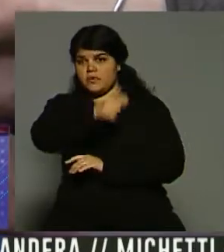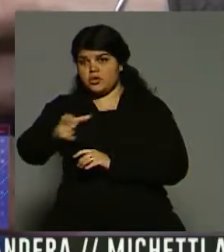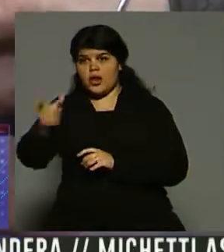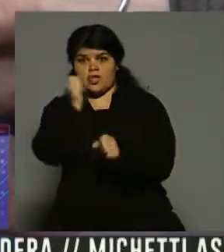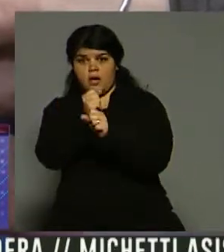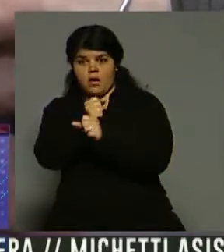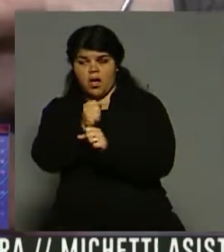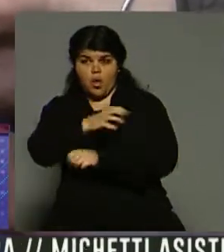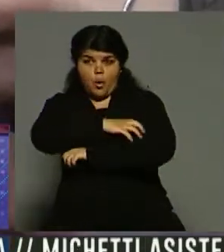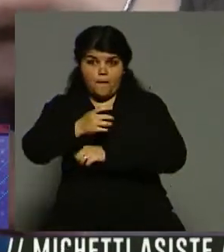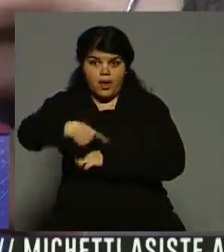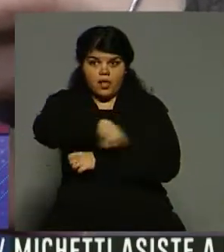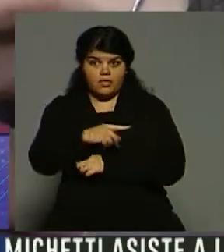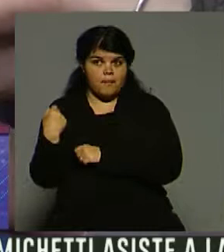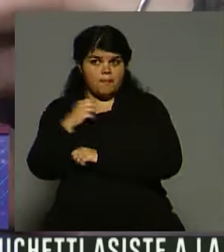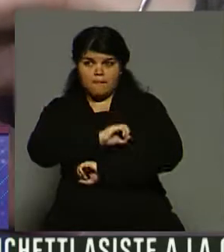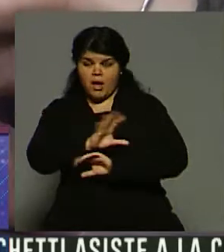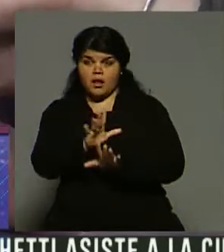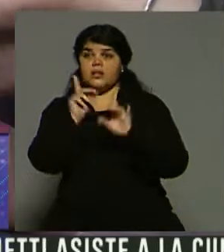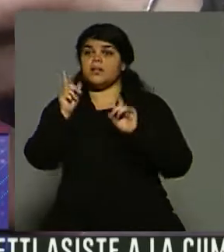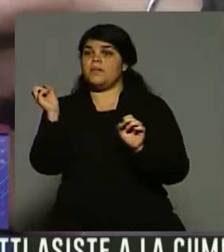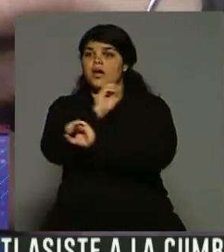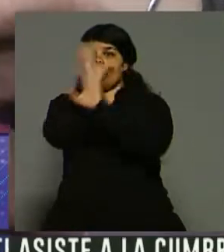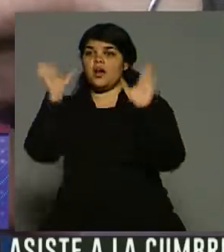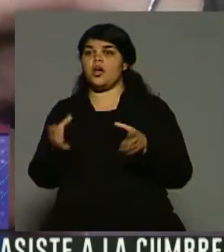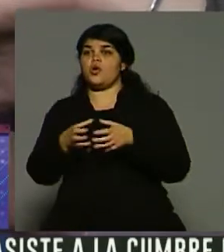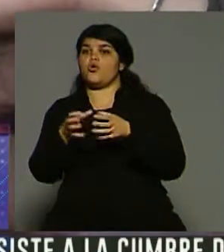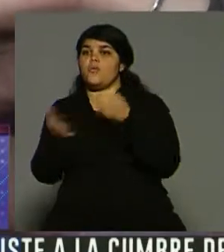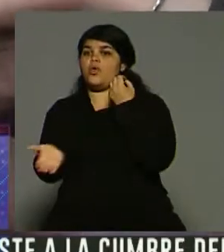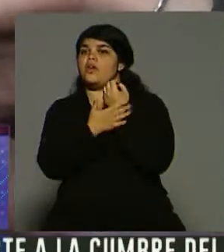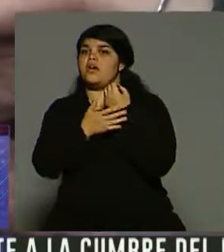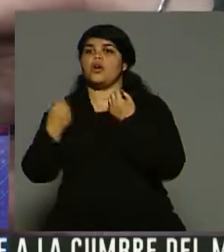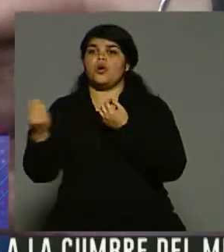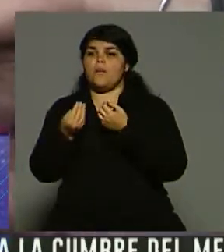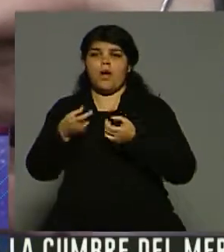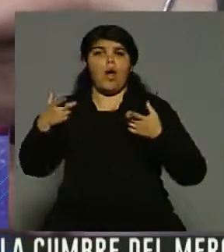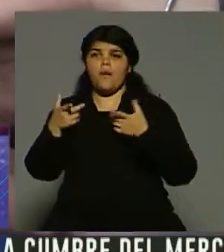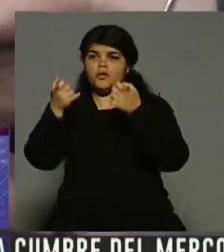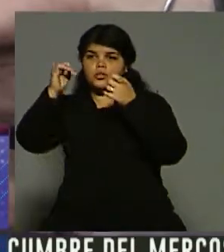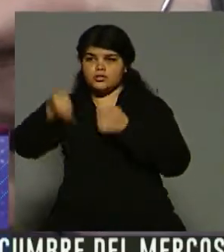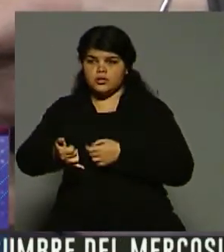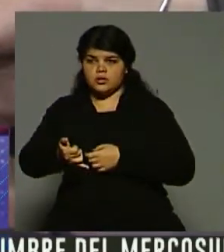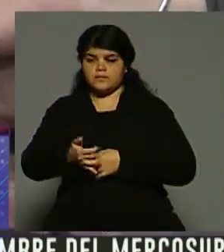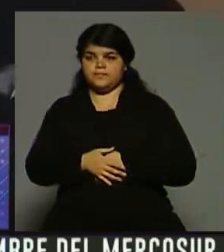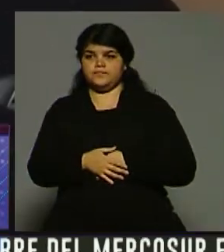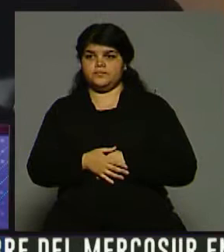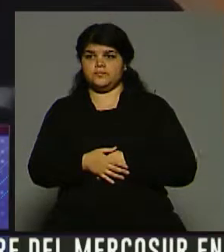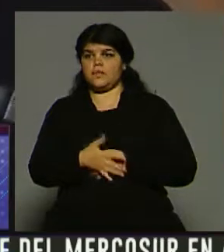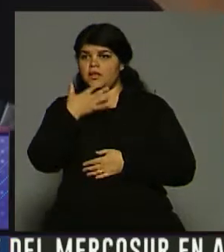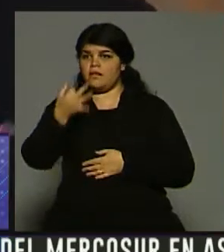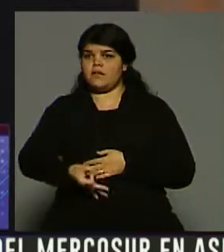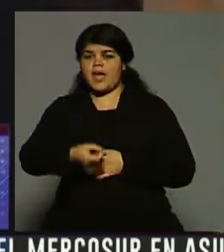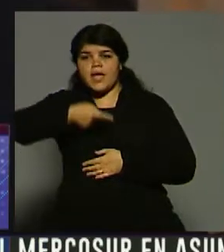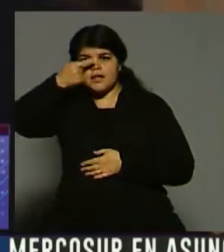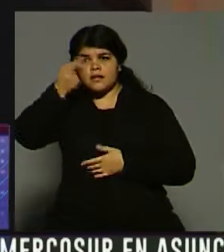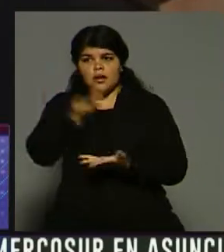trabajadores, y por lo tanto queremos dejar una clara señal de que la izquierda es una fuerza de oposición que cuando se trate de los intereses